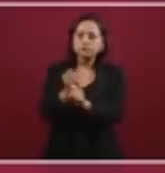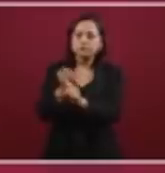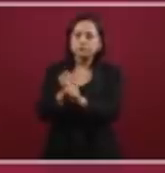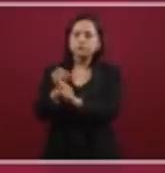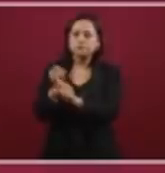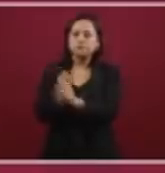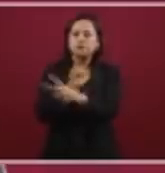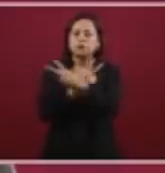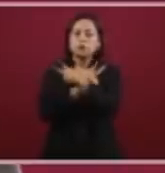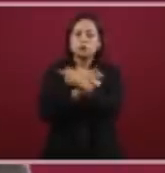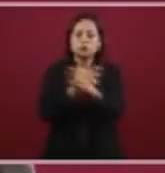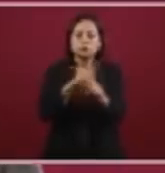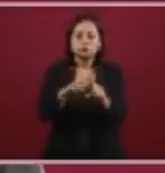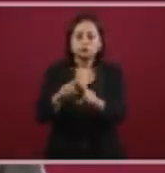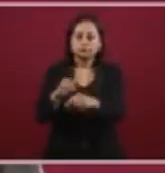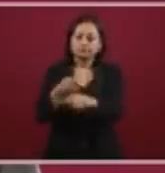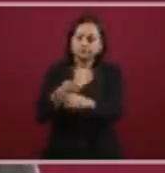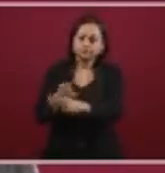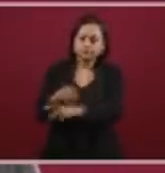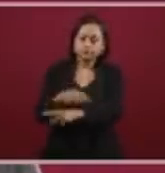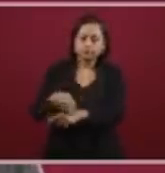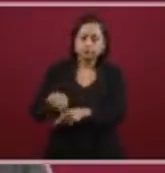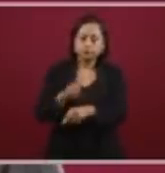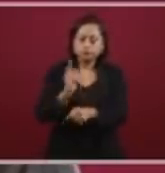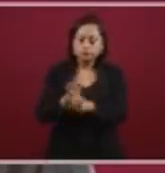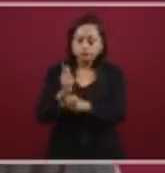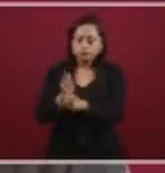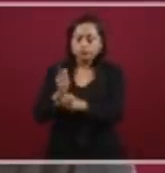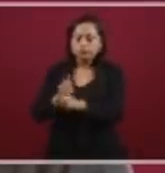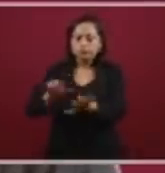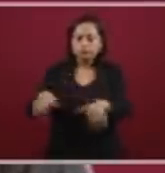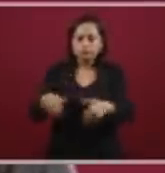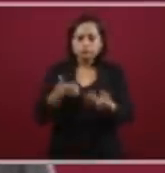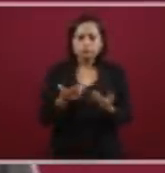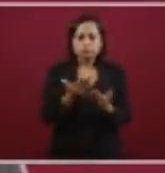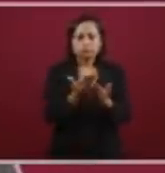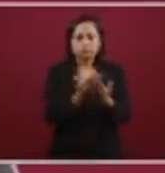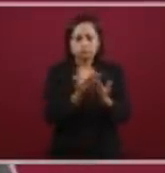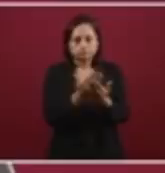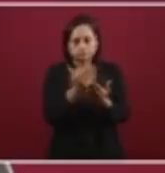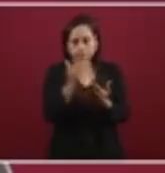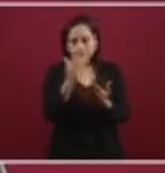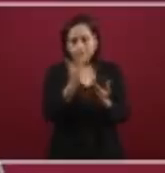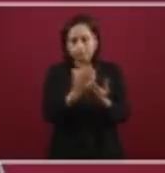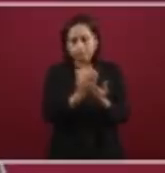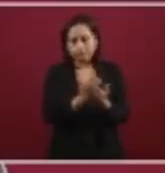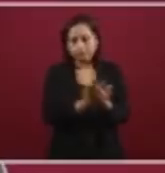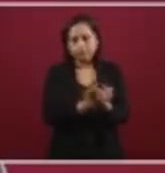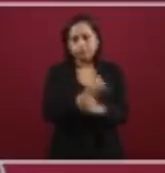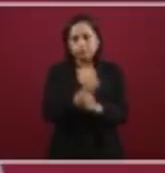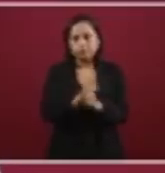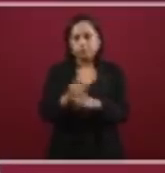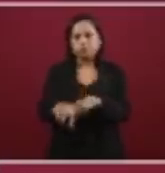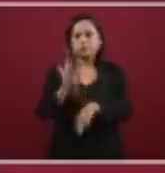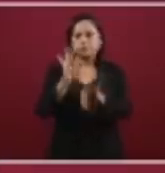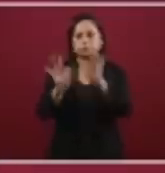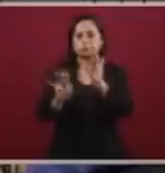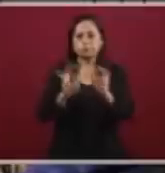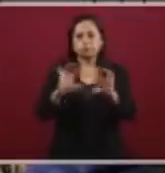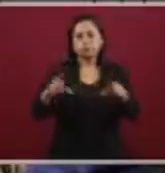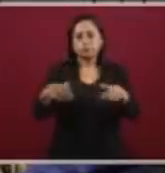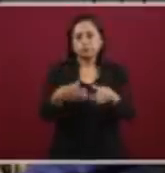óseas están existentes porque pueden presentarse en los hallazgos que se obtengan en las tareas de música